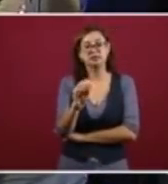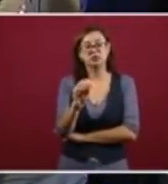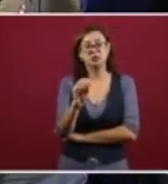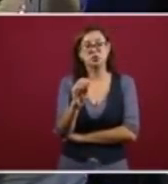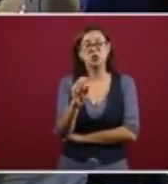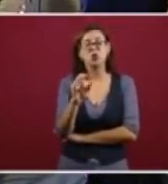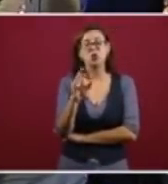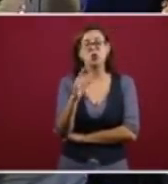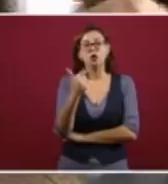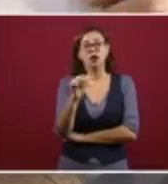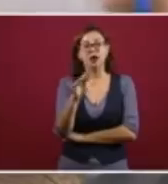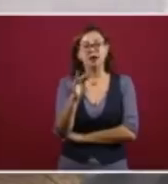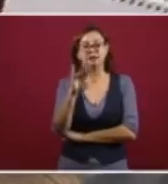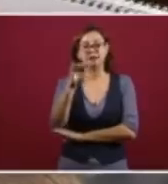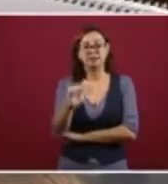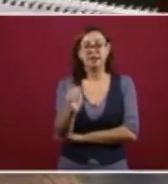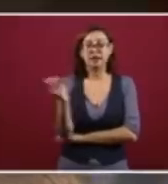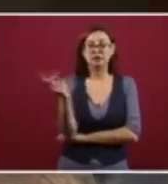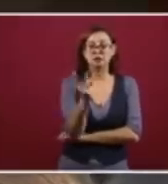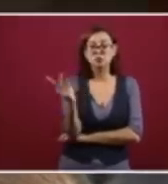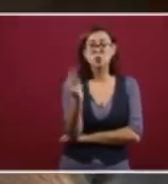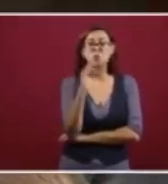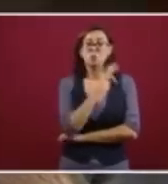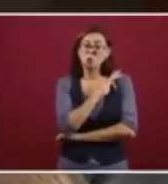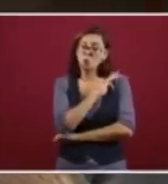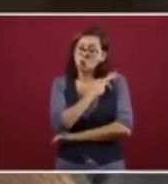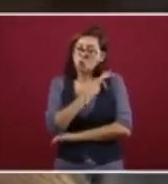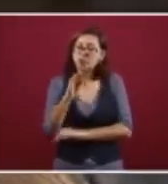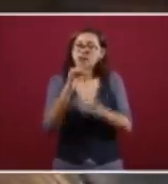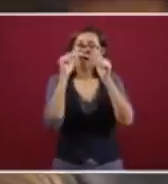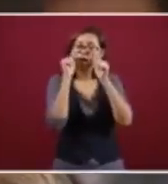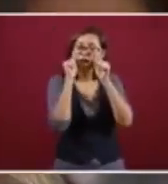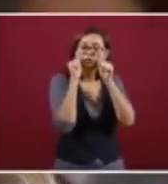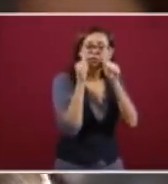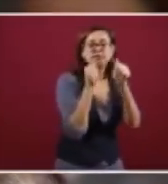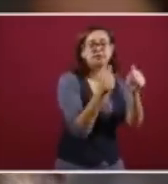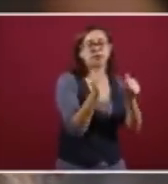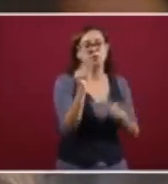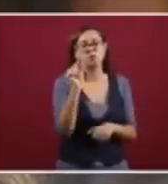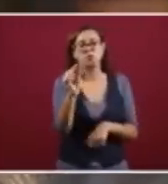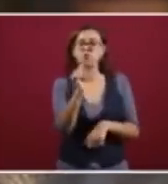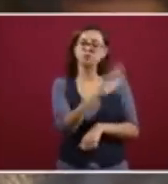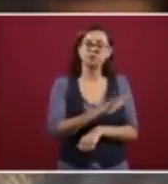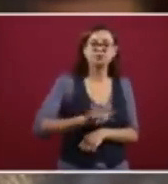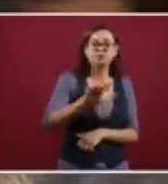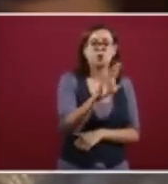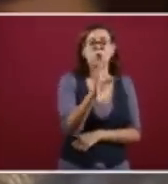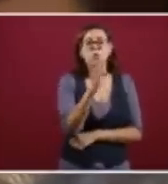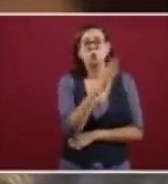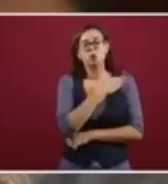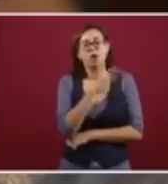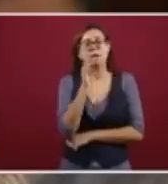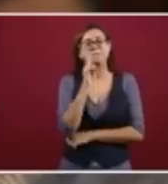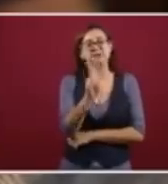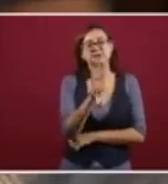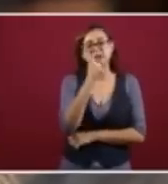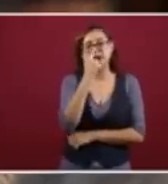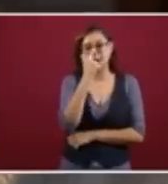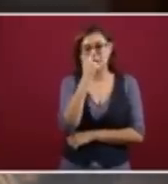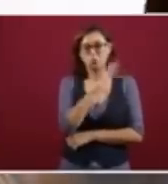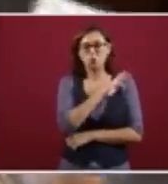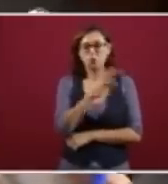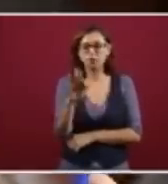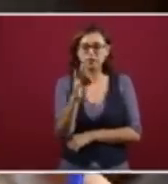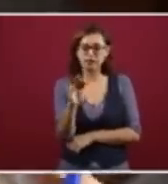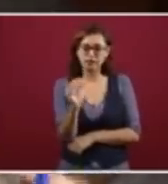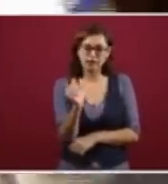podrían haber desviado un poquito hacia ese lugar, elegido Buenavista, y podrían haber llevado